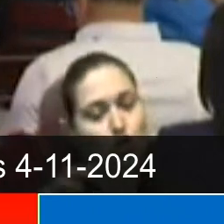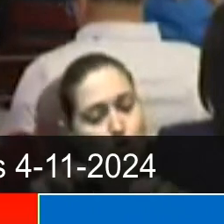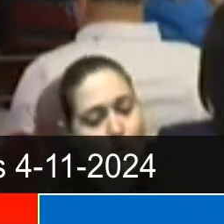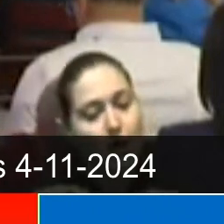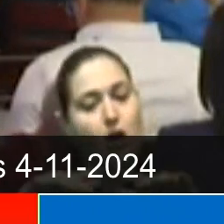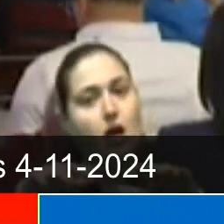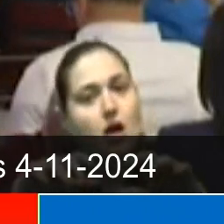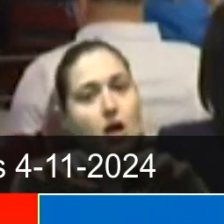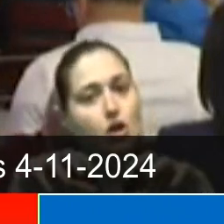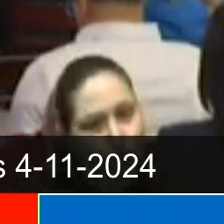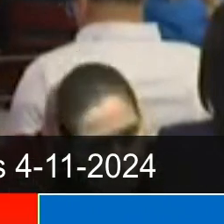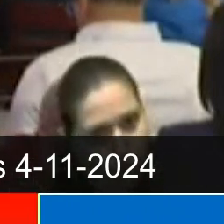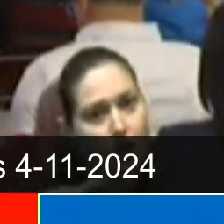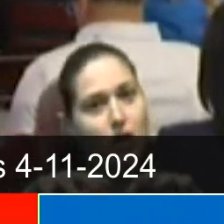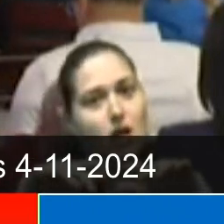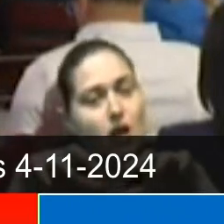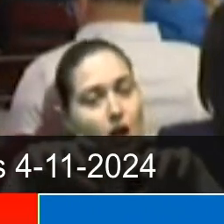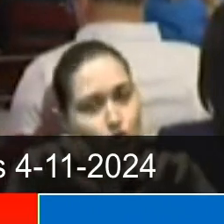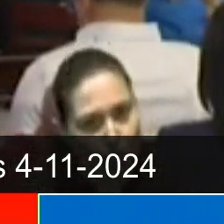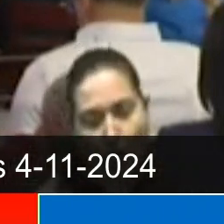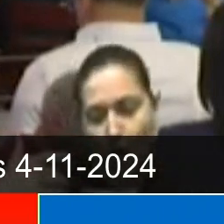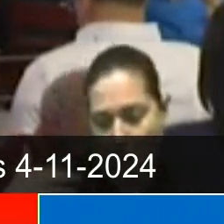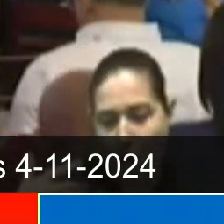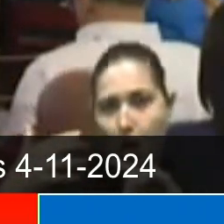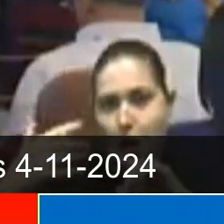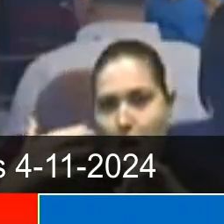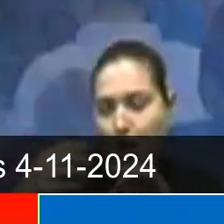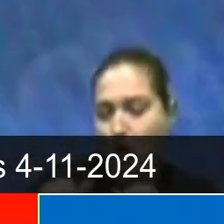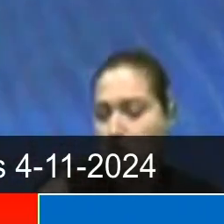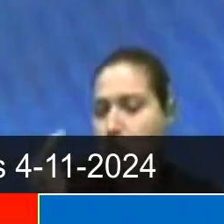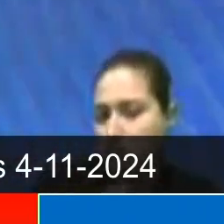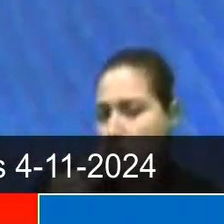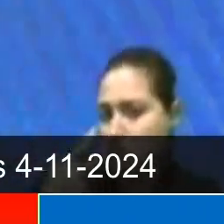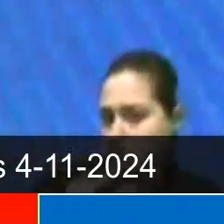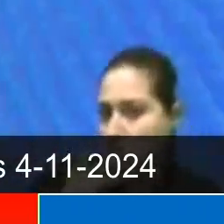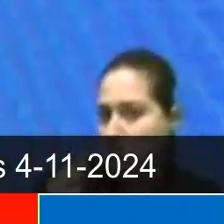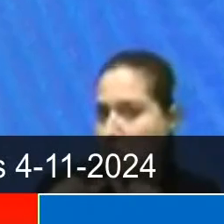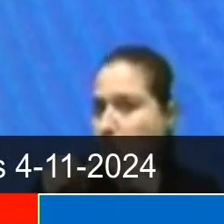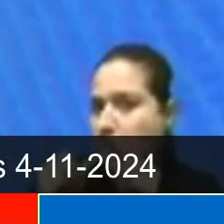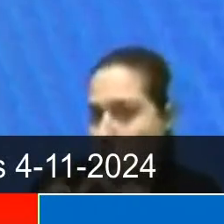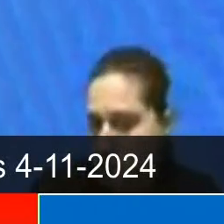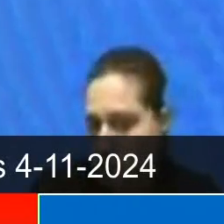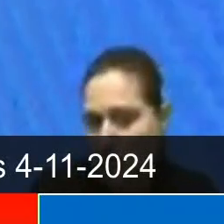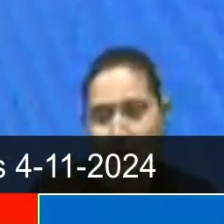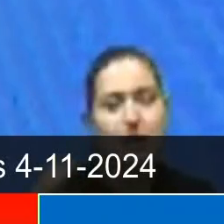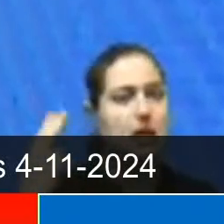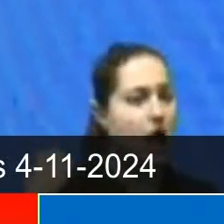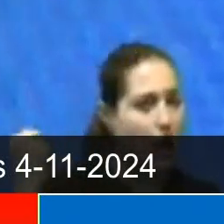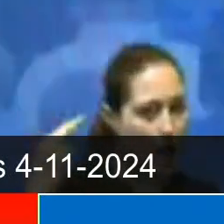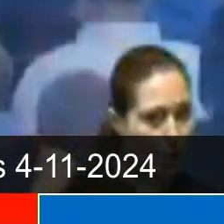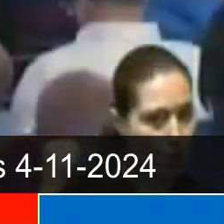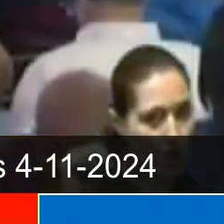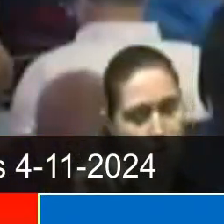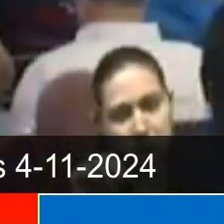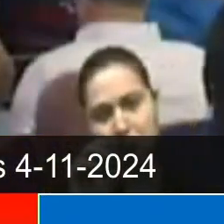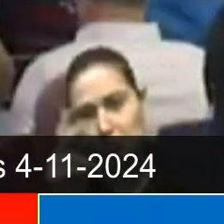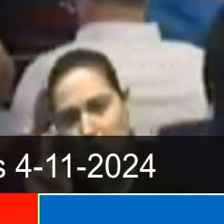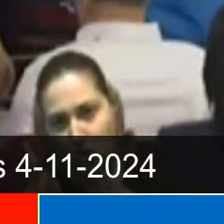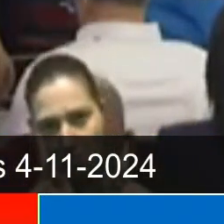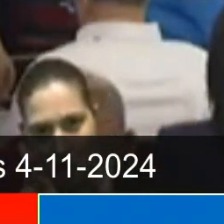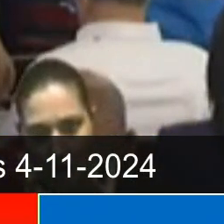espaciada en el tiempo esas precipitaciones que se generaron tanto en la provincia de María Trinidad Sánchez como en